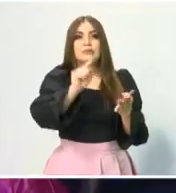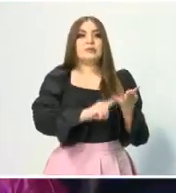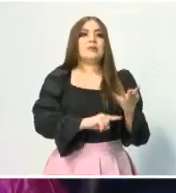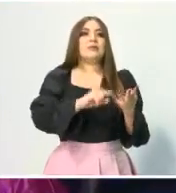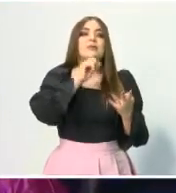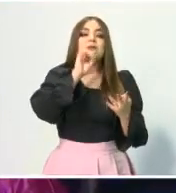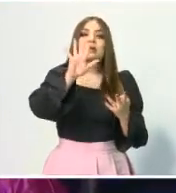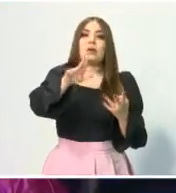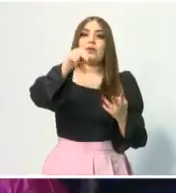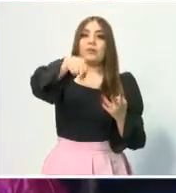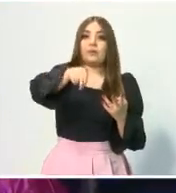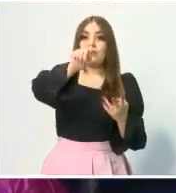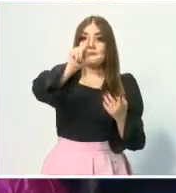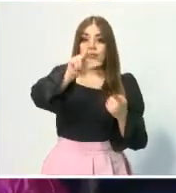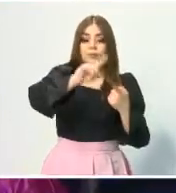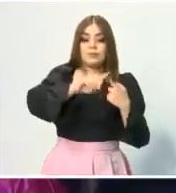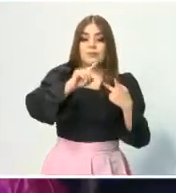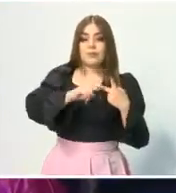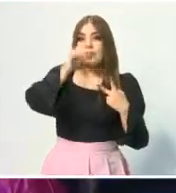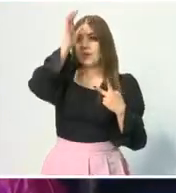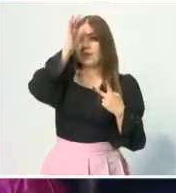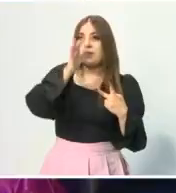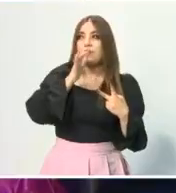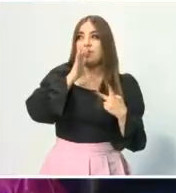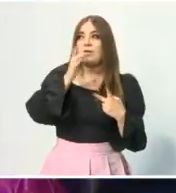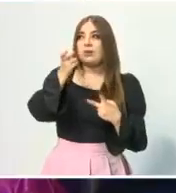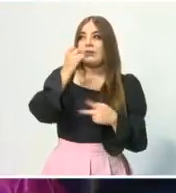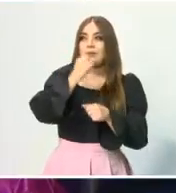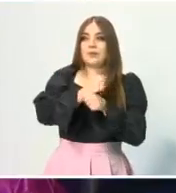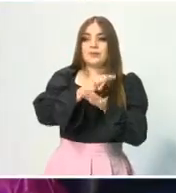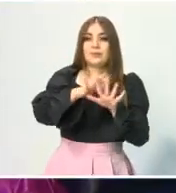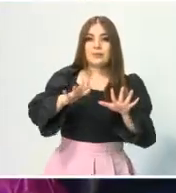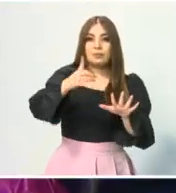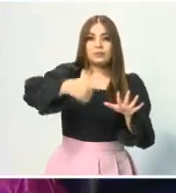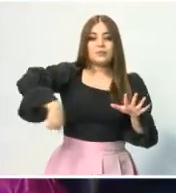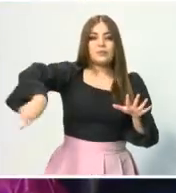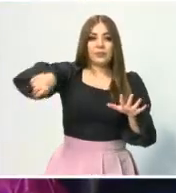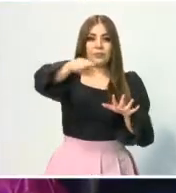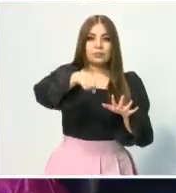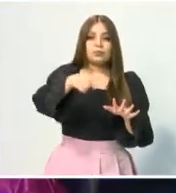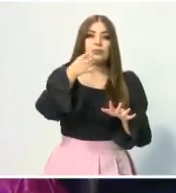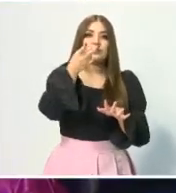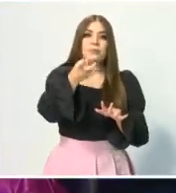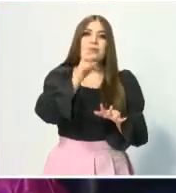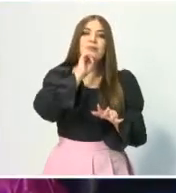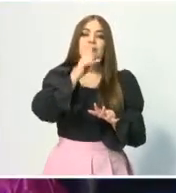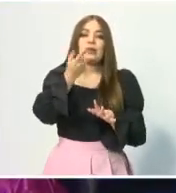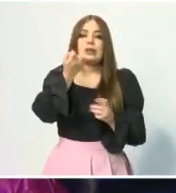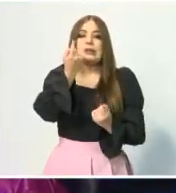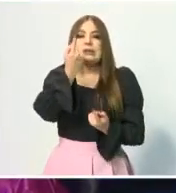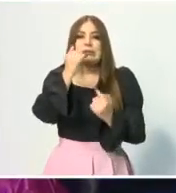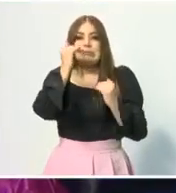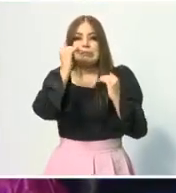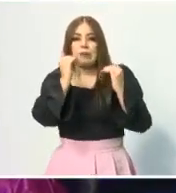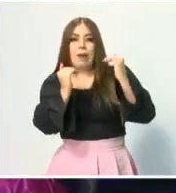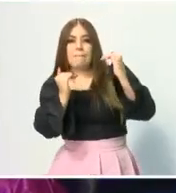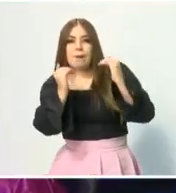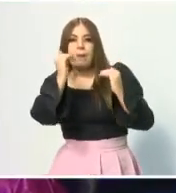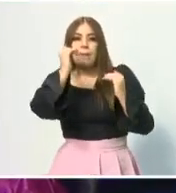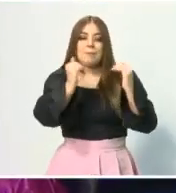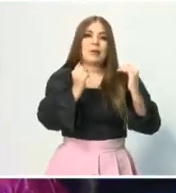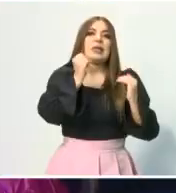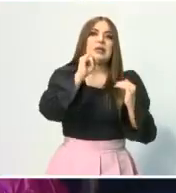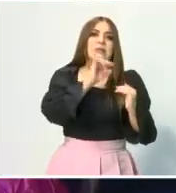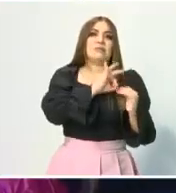Nuevo León y en Coahuila. Vamos a detallar esta información. Los porcentajes aún son bajos, pero sí se pueden presentar